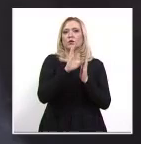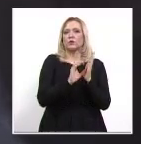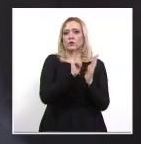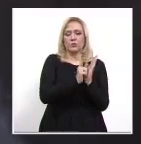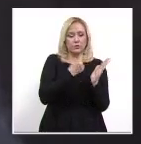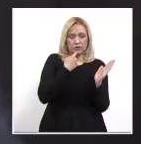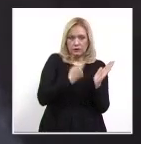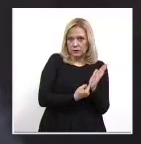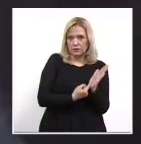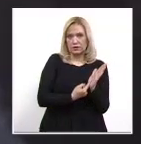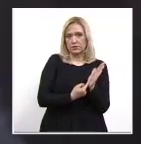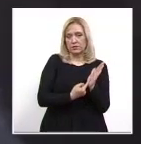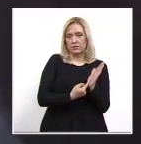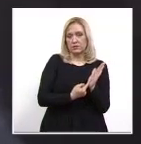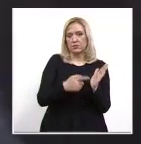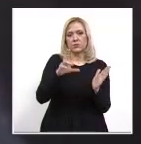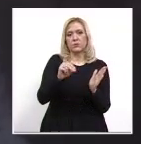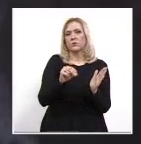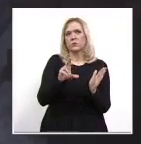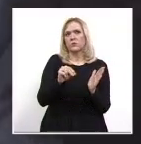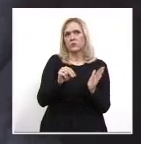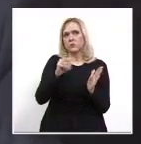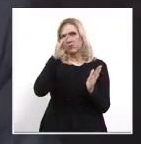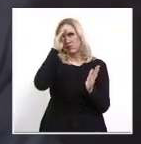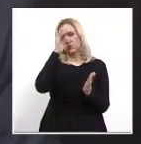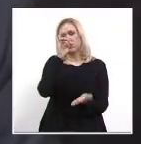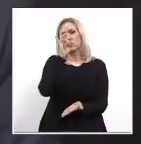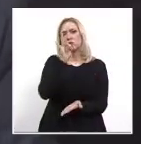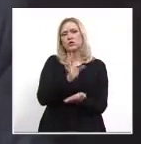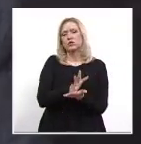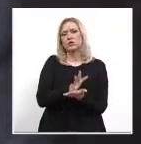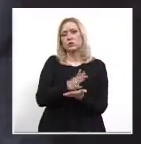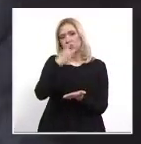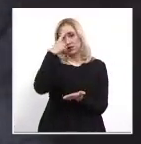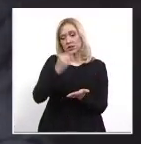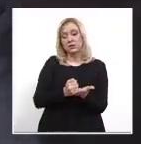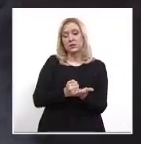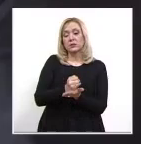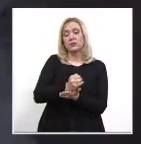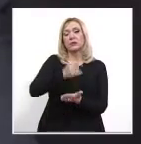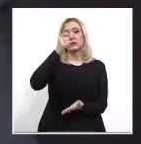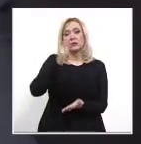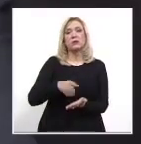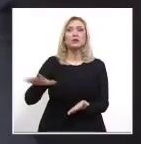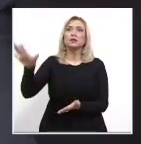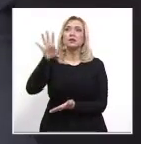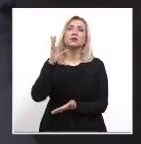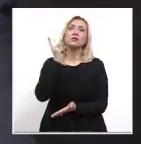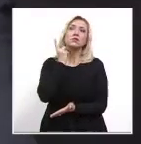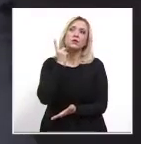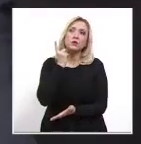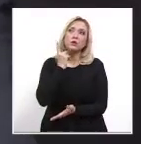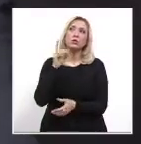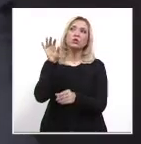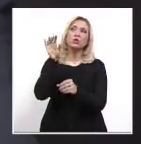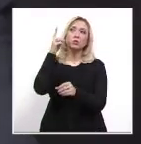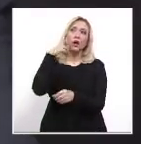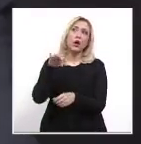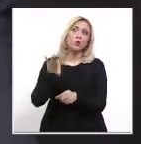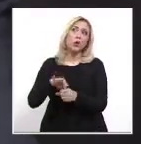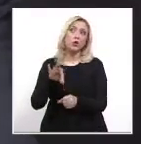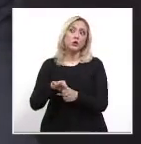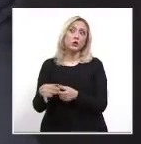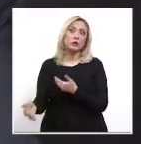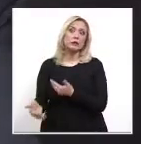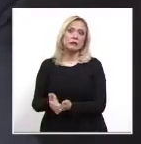nuestro régimen democrático no se alberga solo la vía para tomar decisiones en los congresos con el voto en las elecciones.